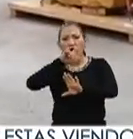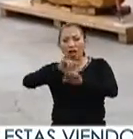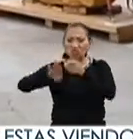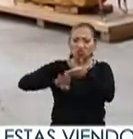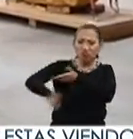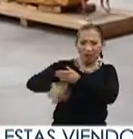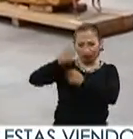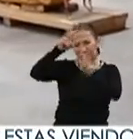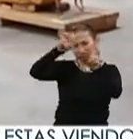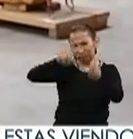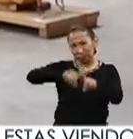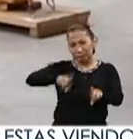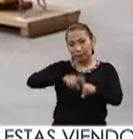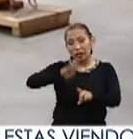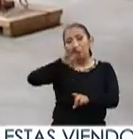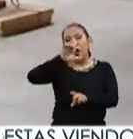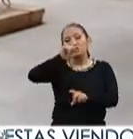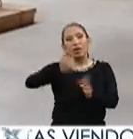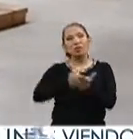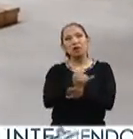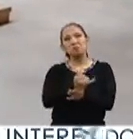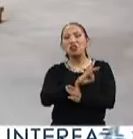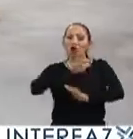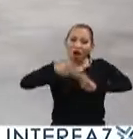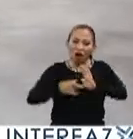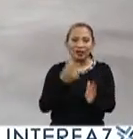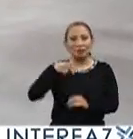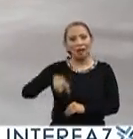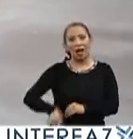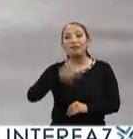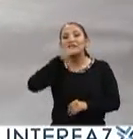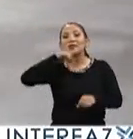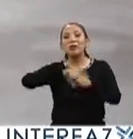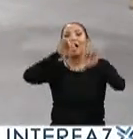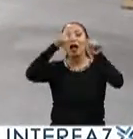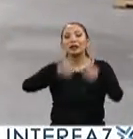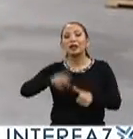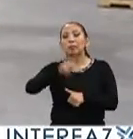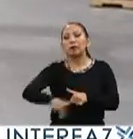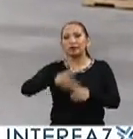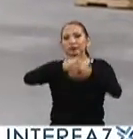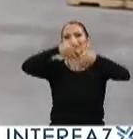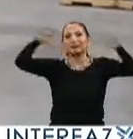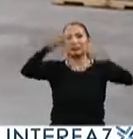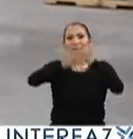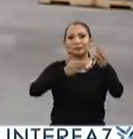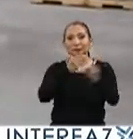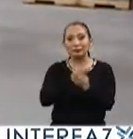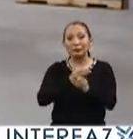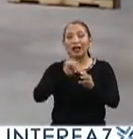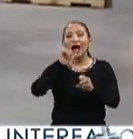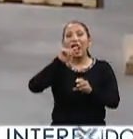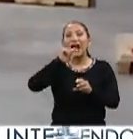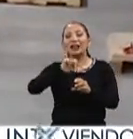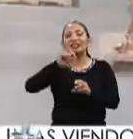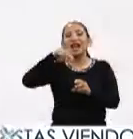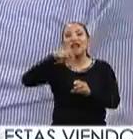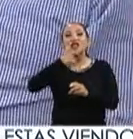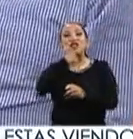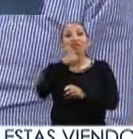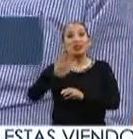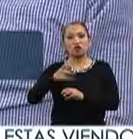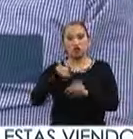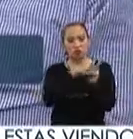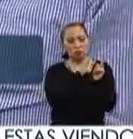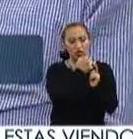exclusión, entre otros temas, Bosco decidió que podía repetir el proyecto en el festival de arte público más grande del mundo, el Art Night de Londres.